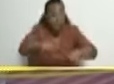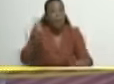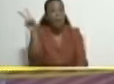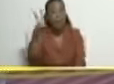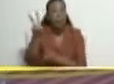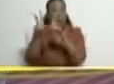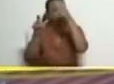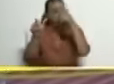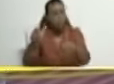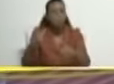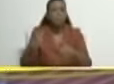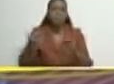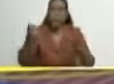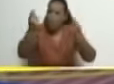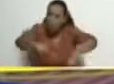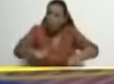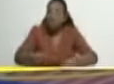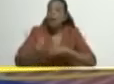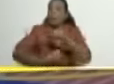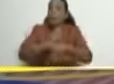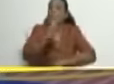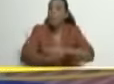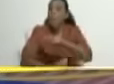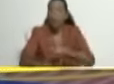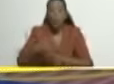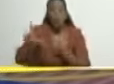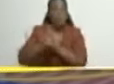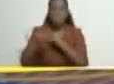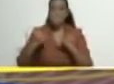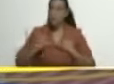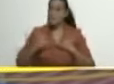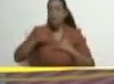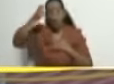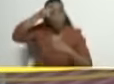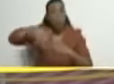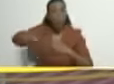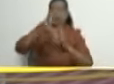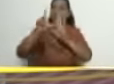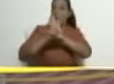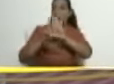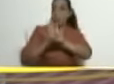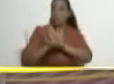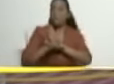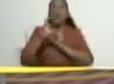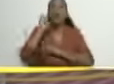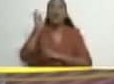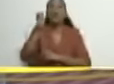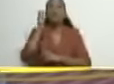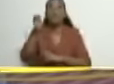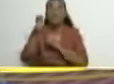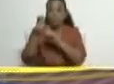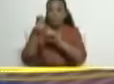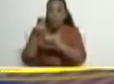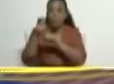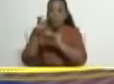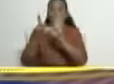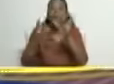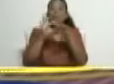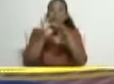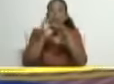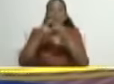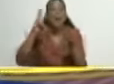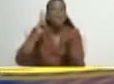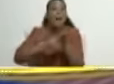Venezuela y lo hemos hecho en nuestra ley, con nuestra constitución en la mano, con nuestra